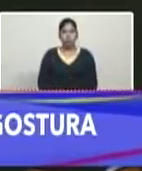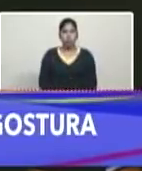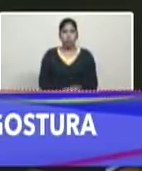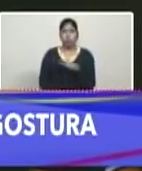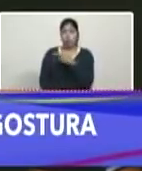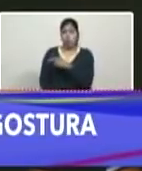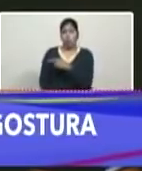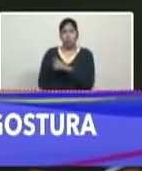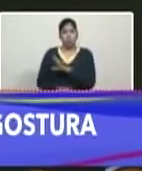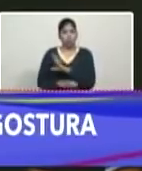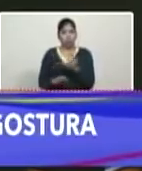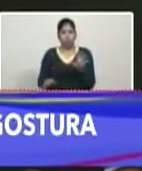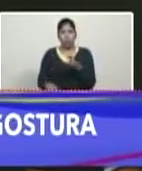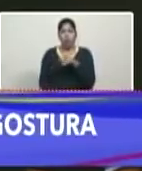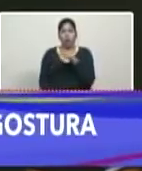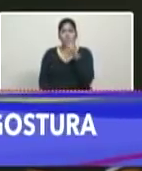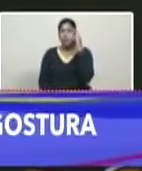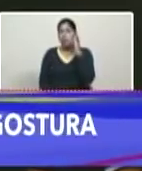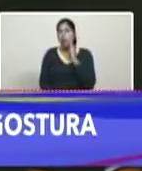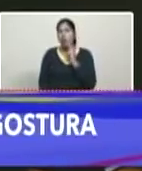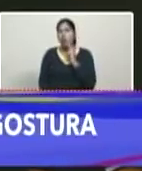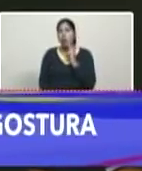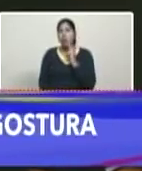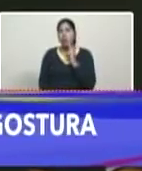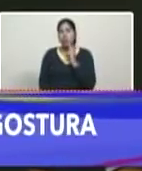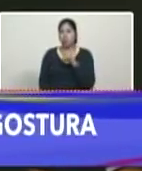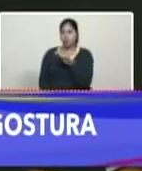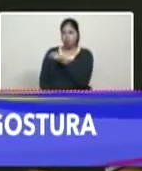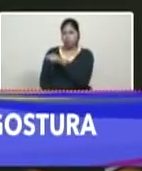convirtió a Bolívar en el hombre de a pie.